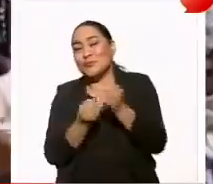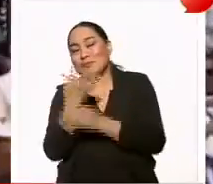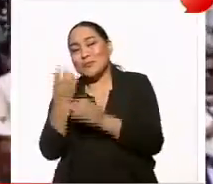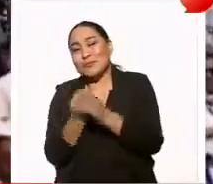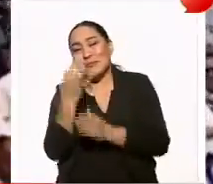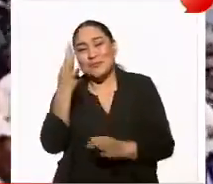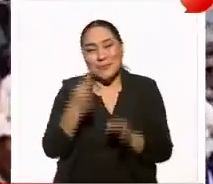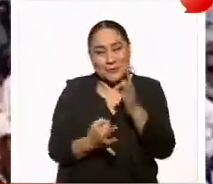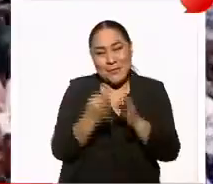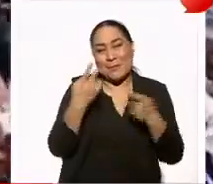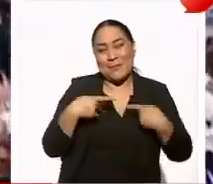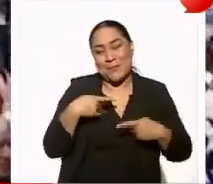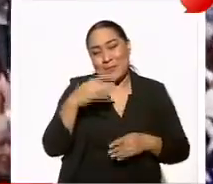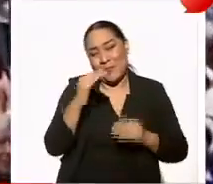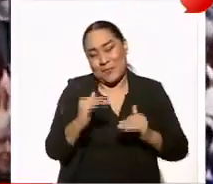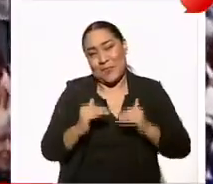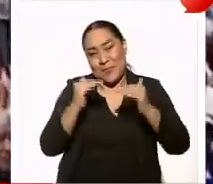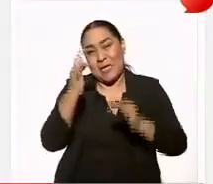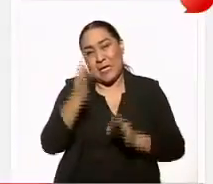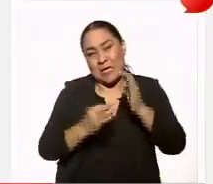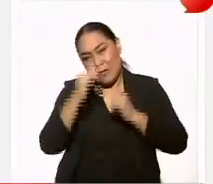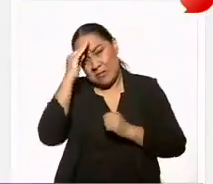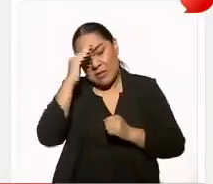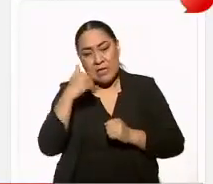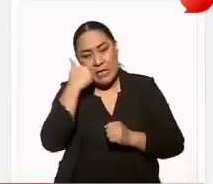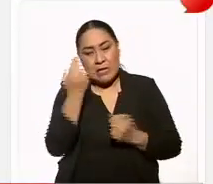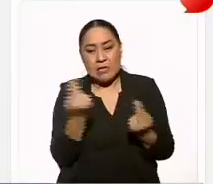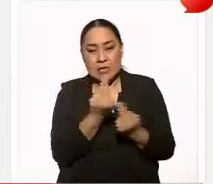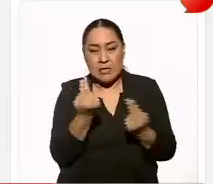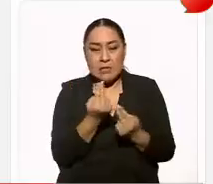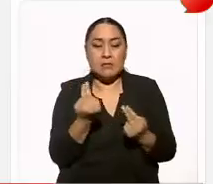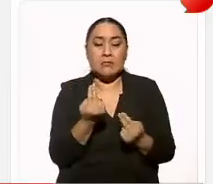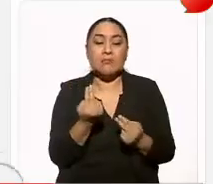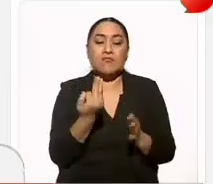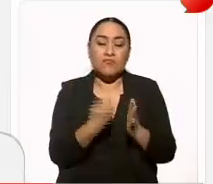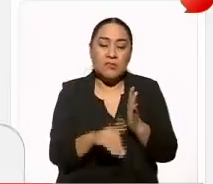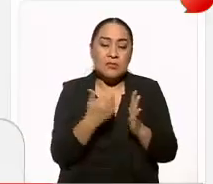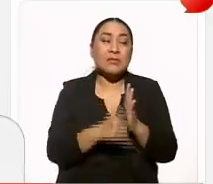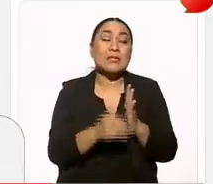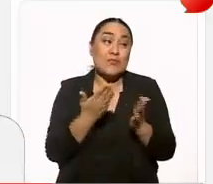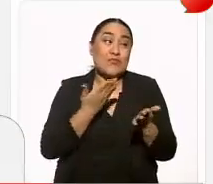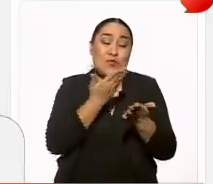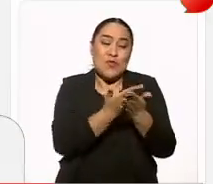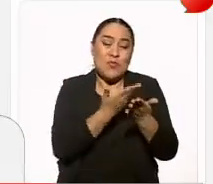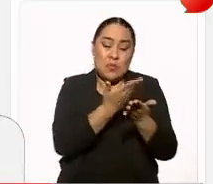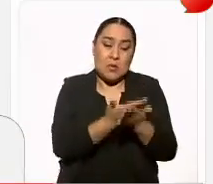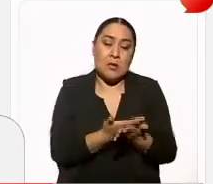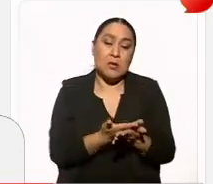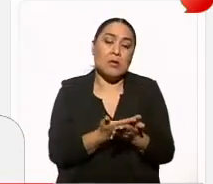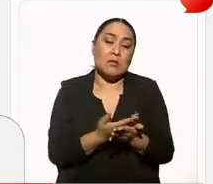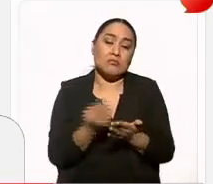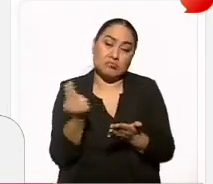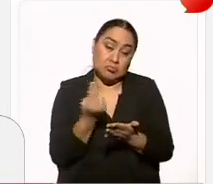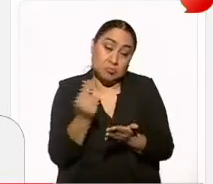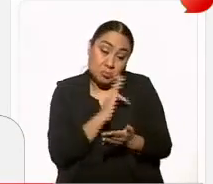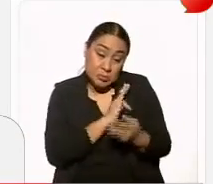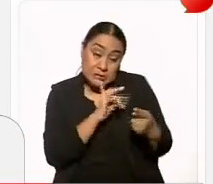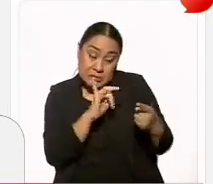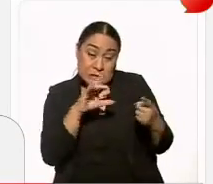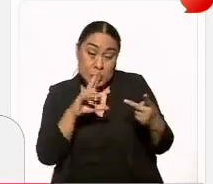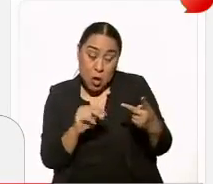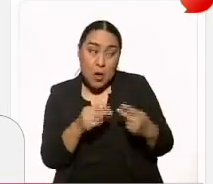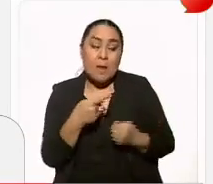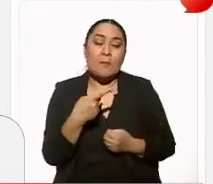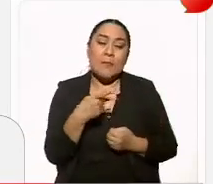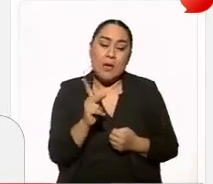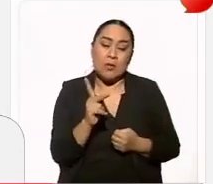magistrados, propuso un servicio sanitario. Muchas cosas de las que se pusieron en propuesta parecieran ser buenas, pero